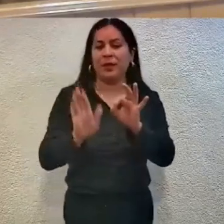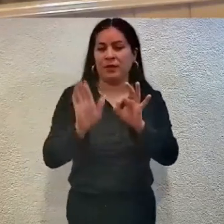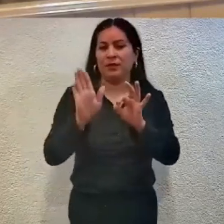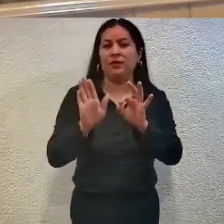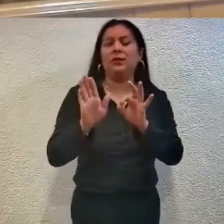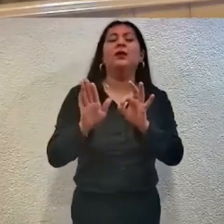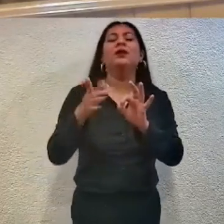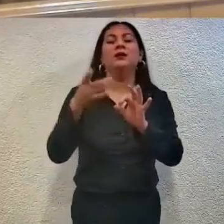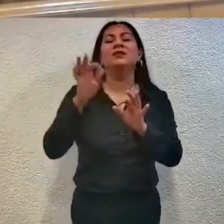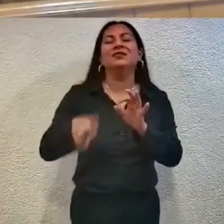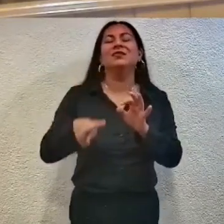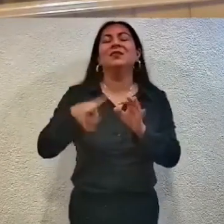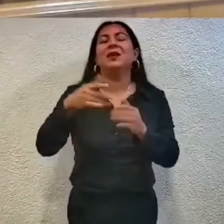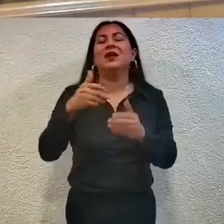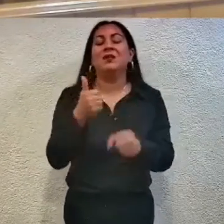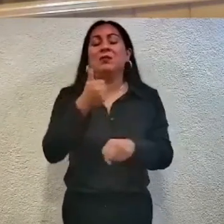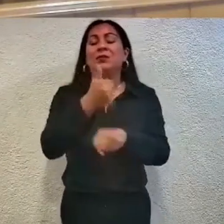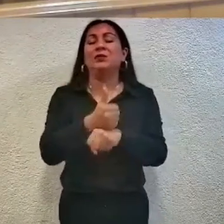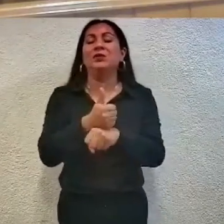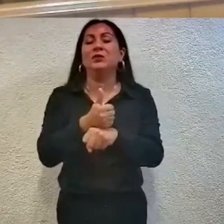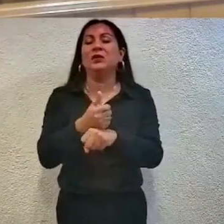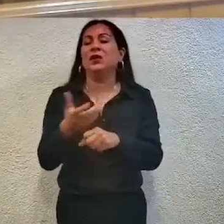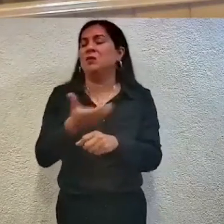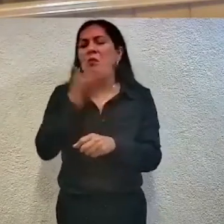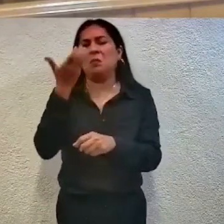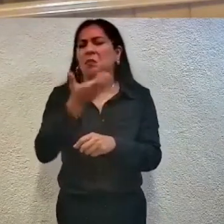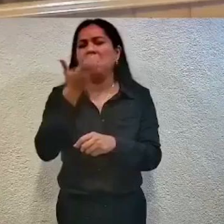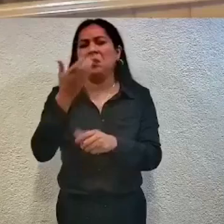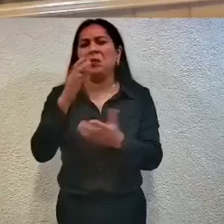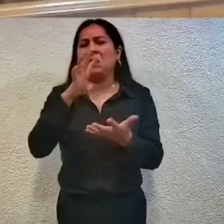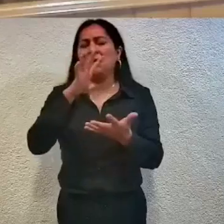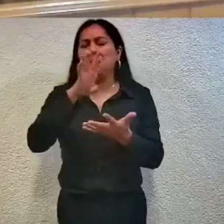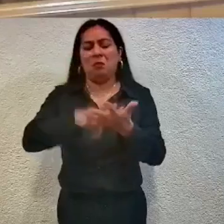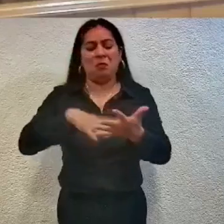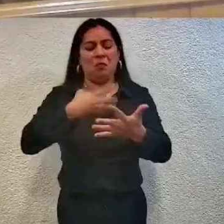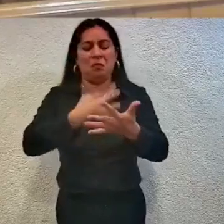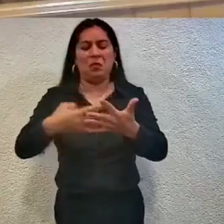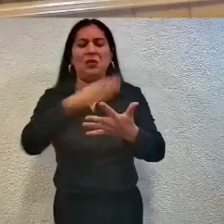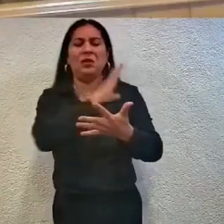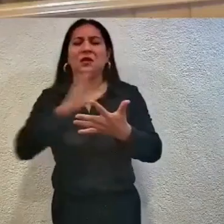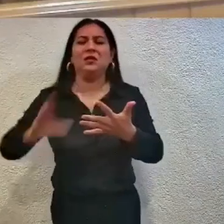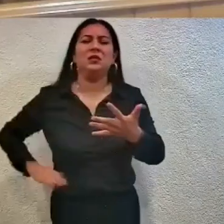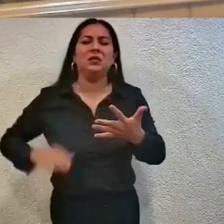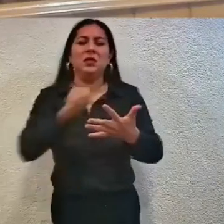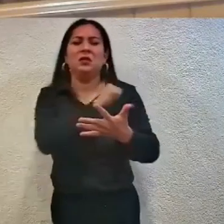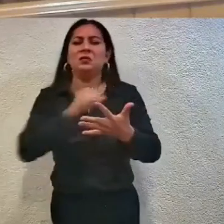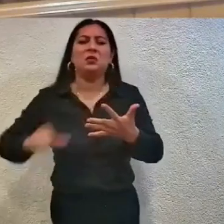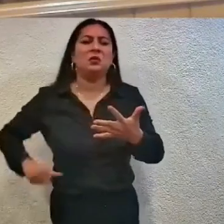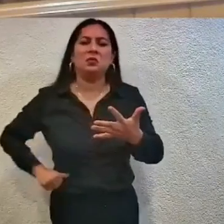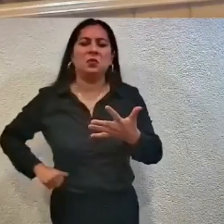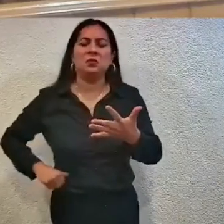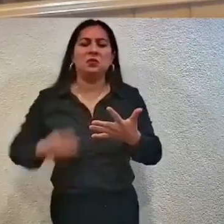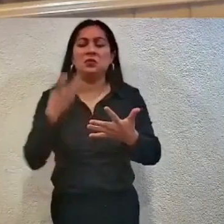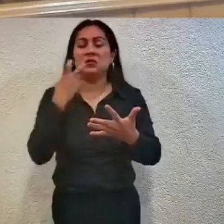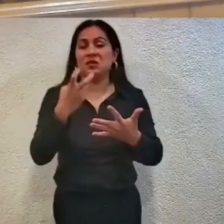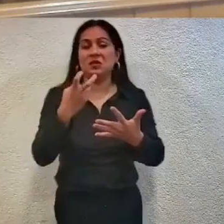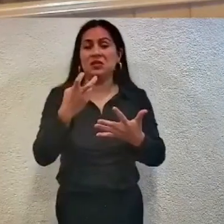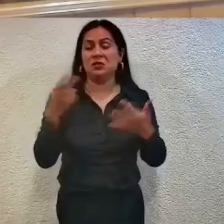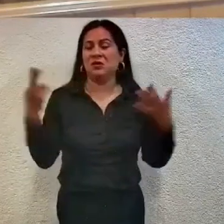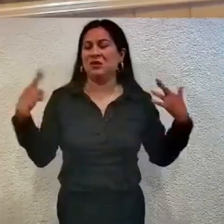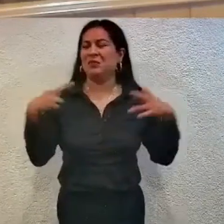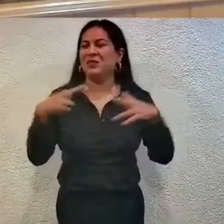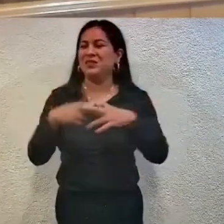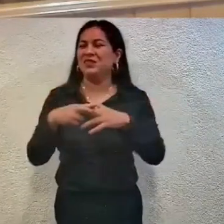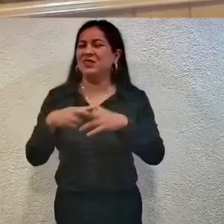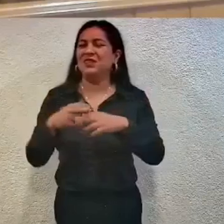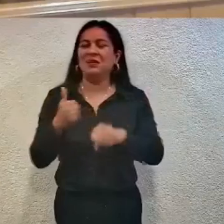coalición parcial, lo cierto es que fue para efectos de postular de forma común las planillas de los candidatos a los ayuntamientos,